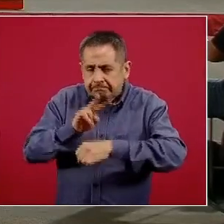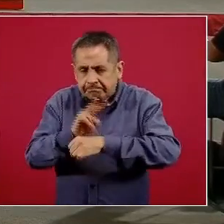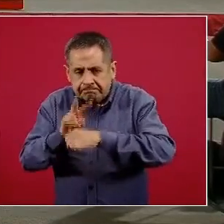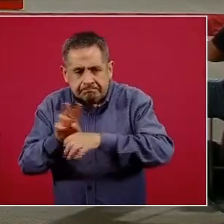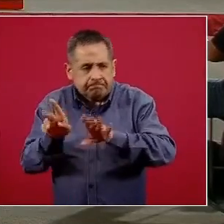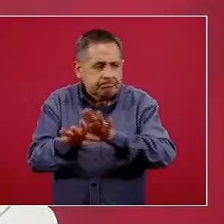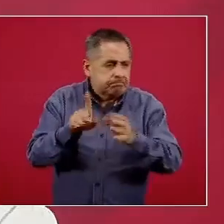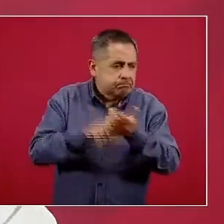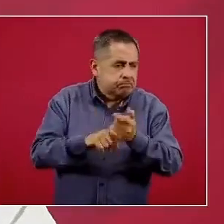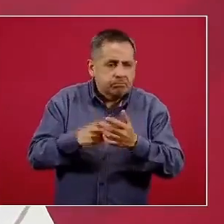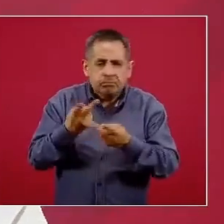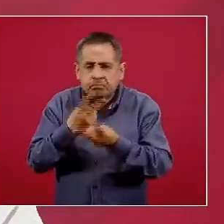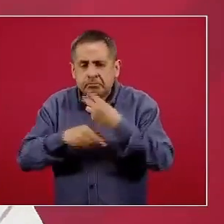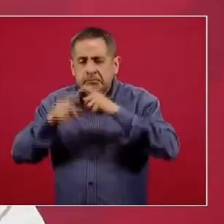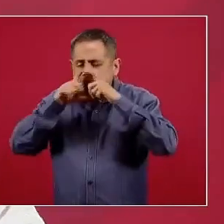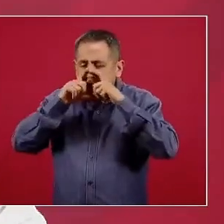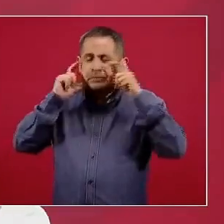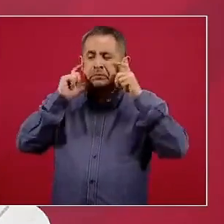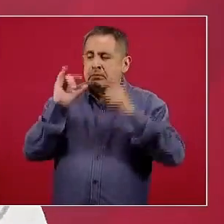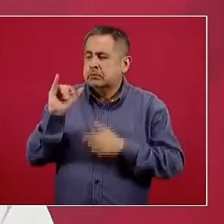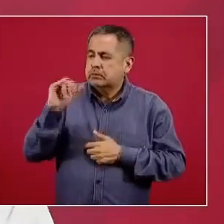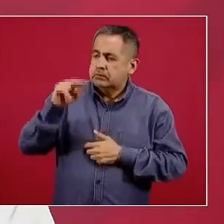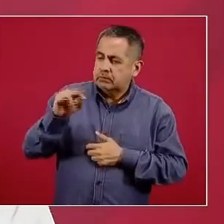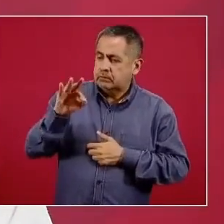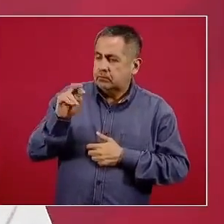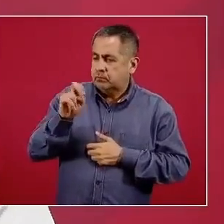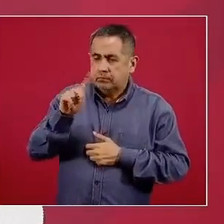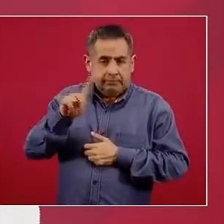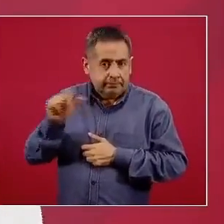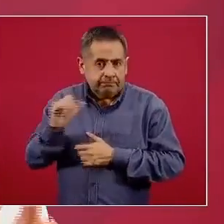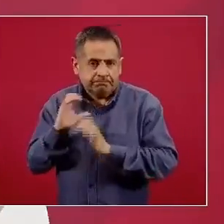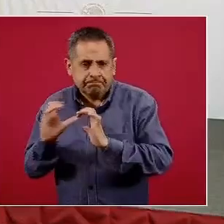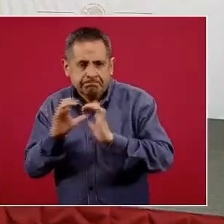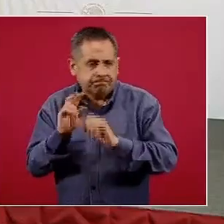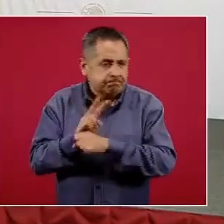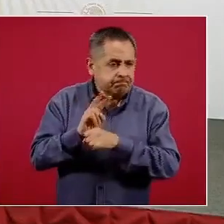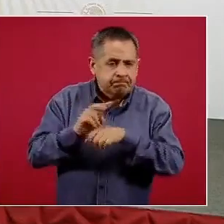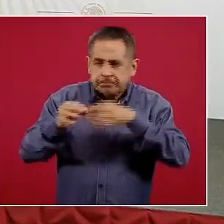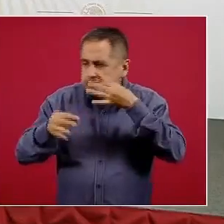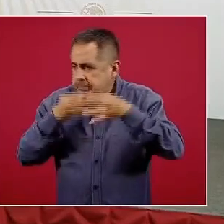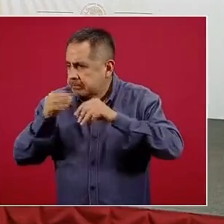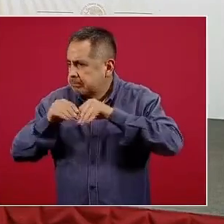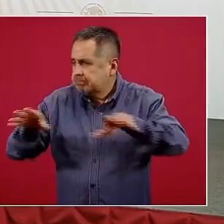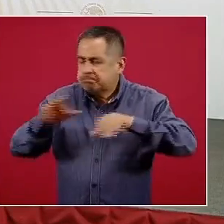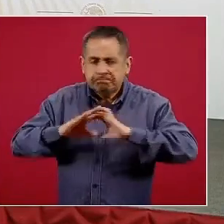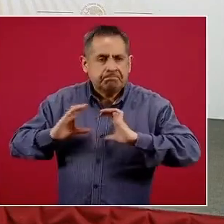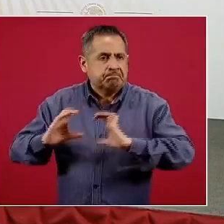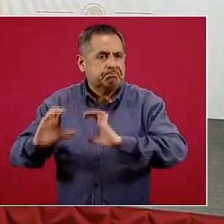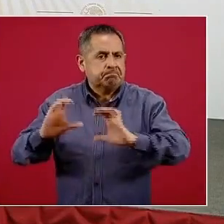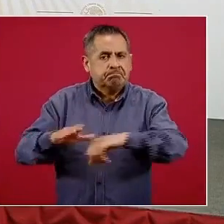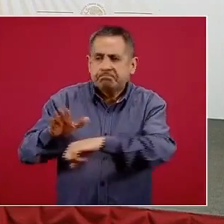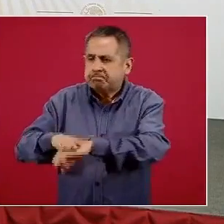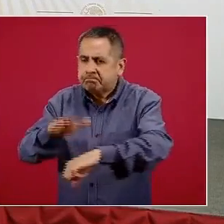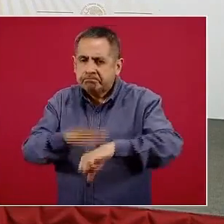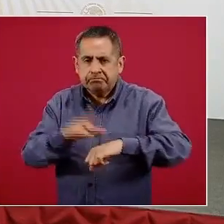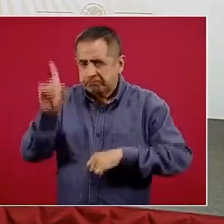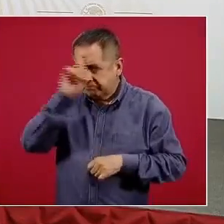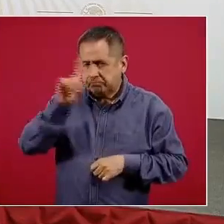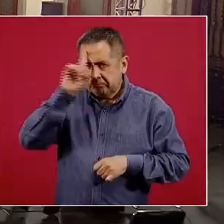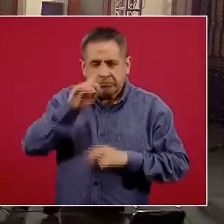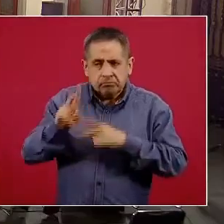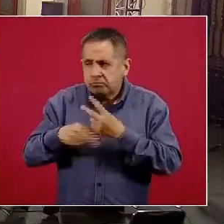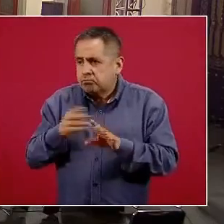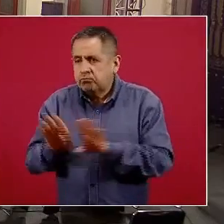influenza se ponen en práctica con el propósito de cubrir la información necesaria para orientar las acciones